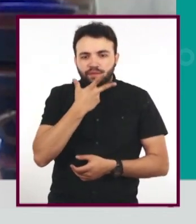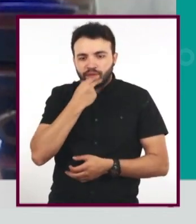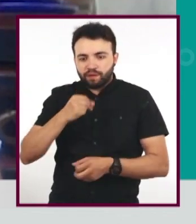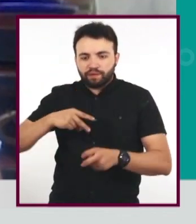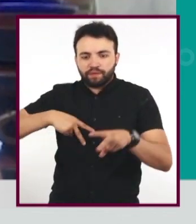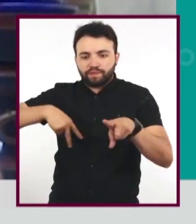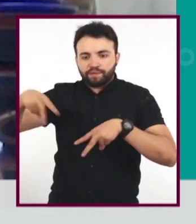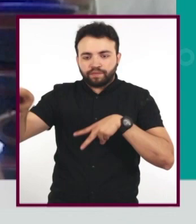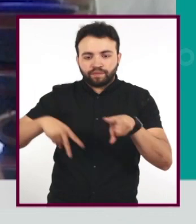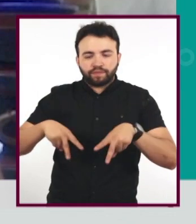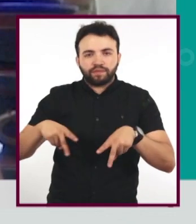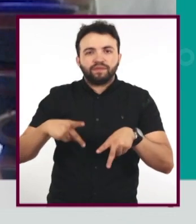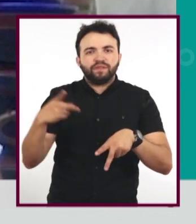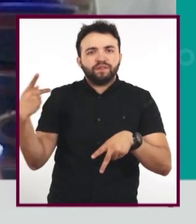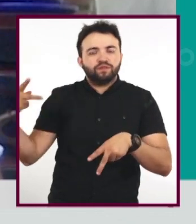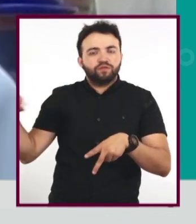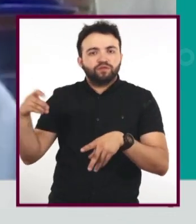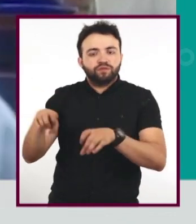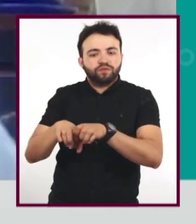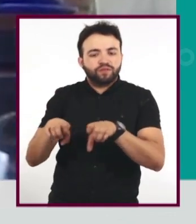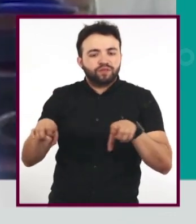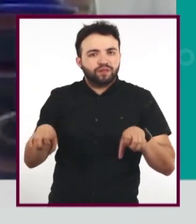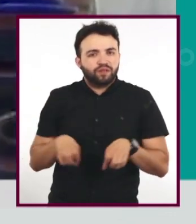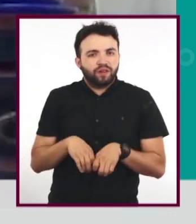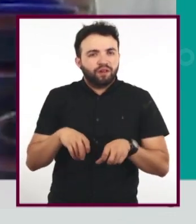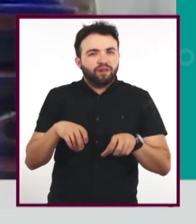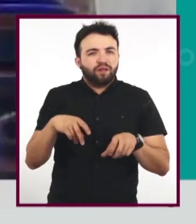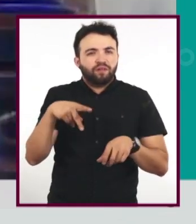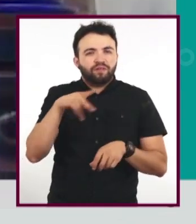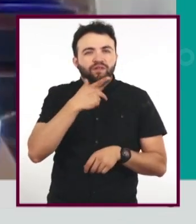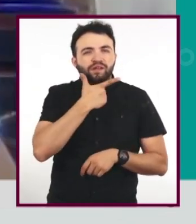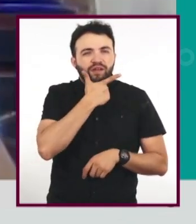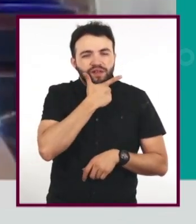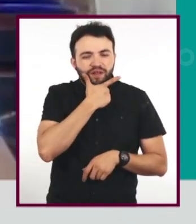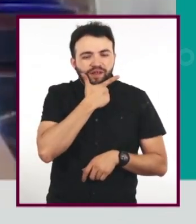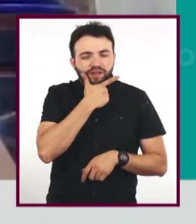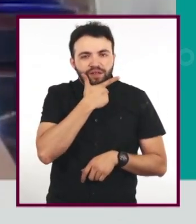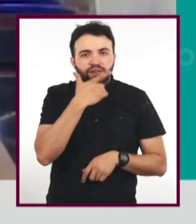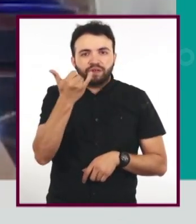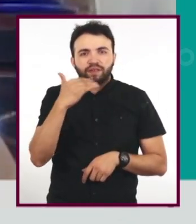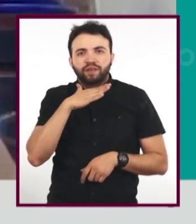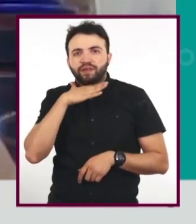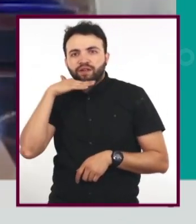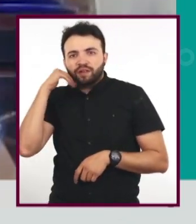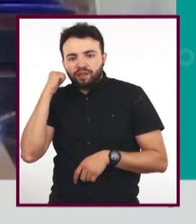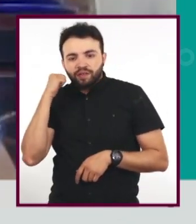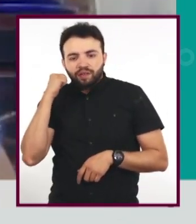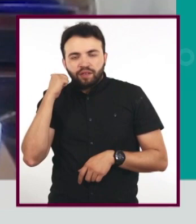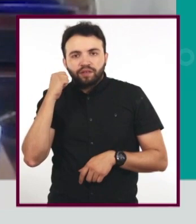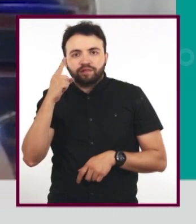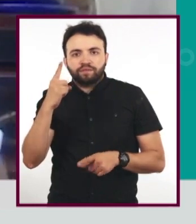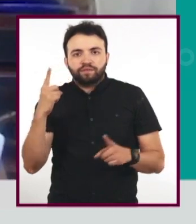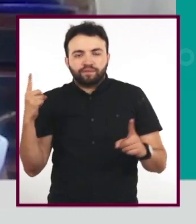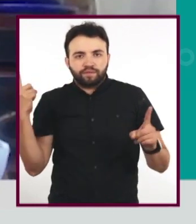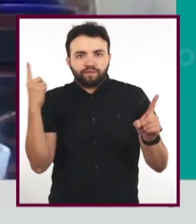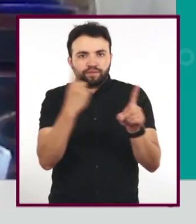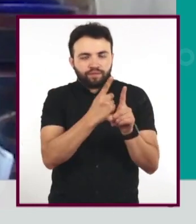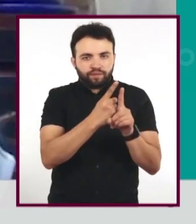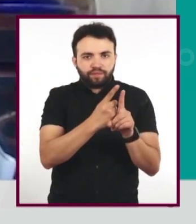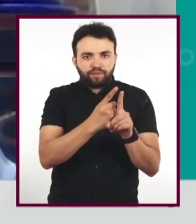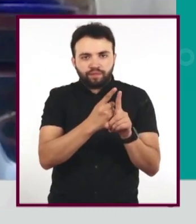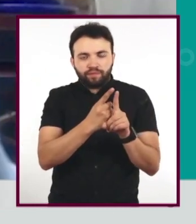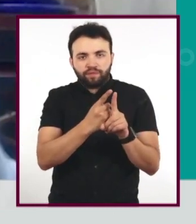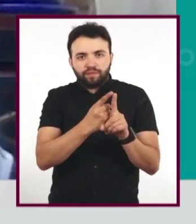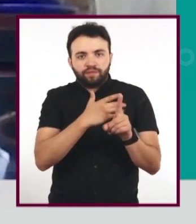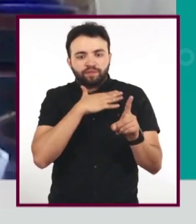Robin Fowler, del equipo de Inglaterra y Alemania. Estaba jugando contra Alemania.